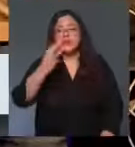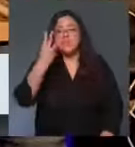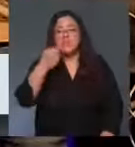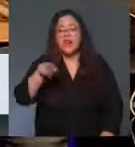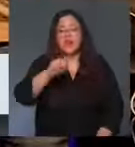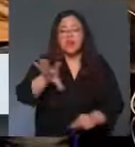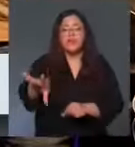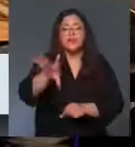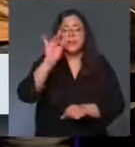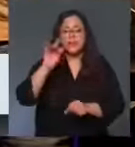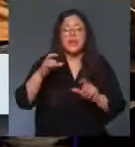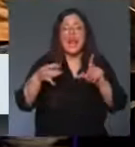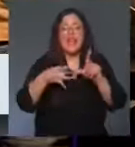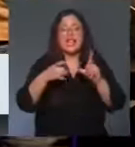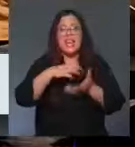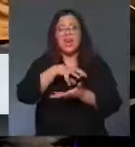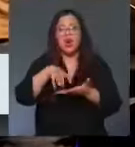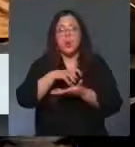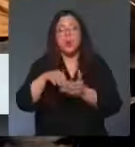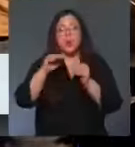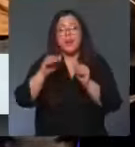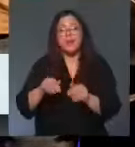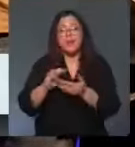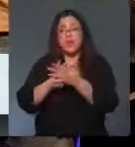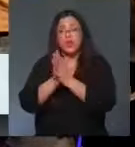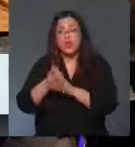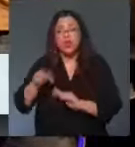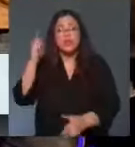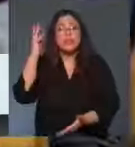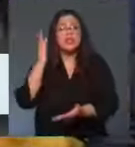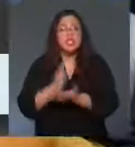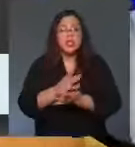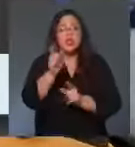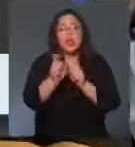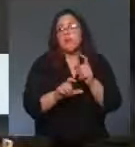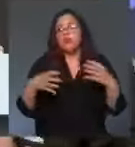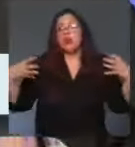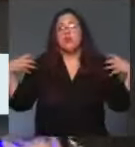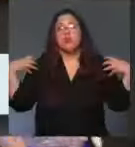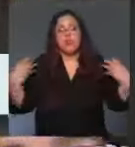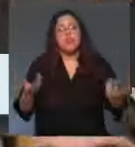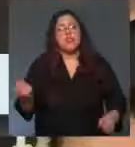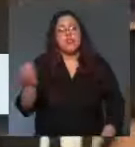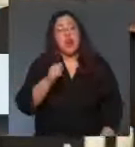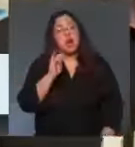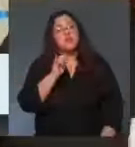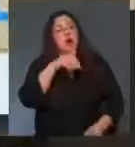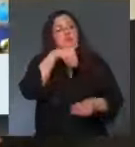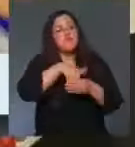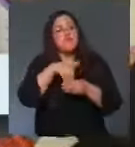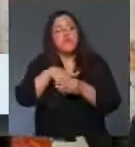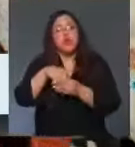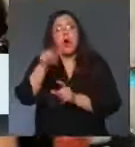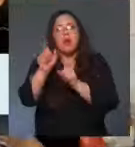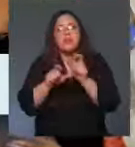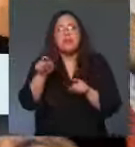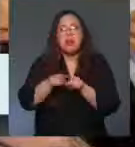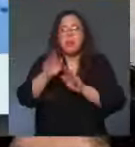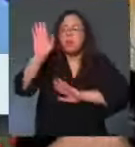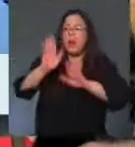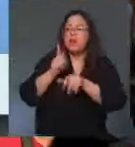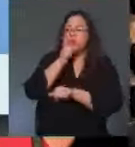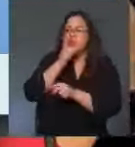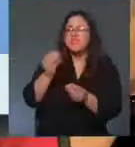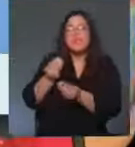Mesa en Linares. Como en todos los casos, la decisión es de los electores que dijeron sí a candidatos cuestionados. Ahora, ¿qué pasará